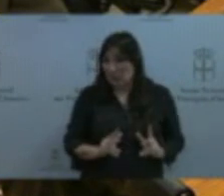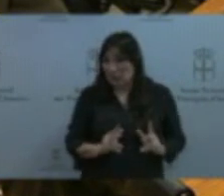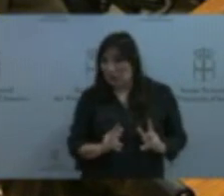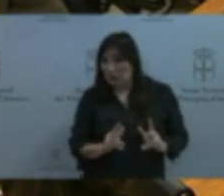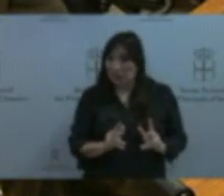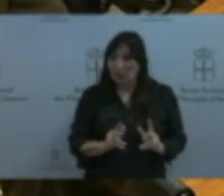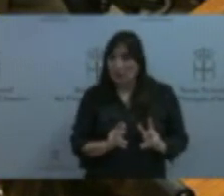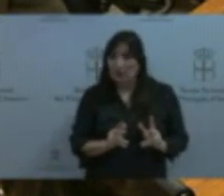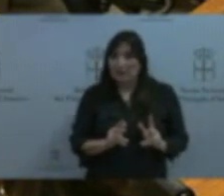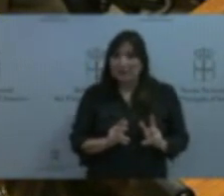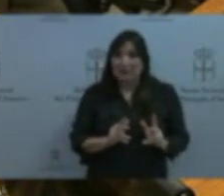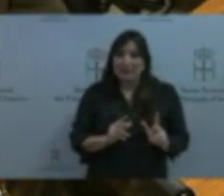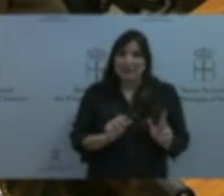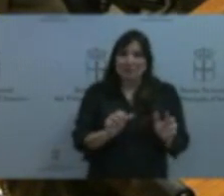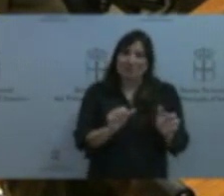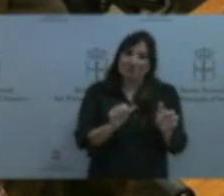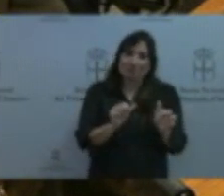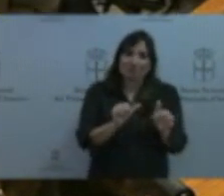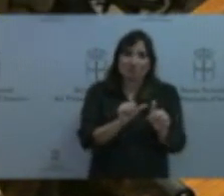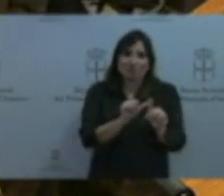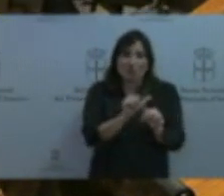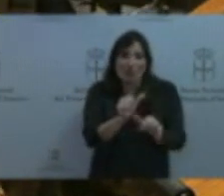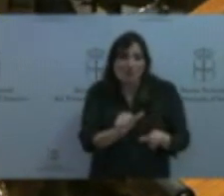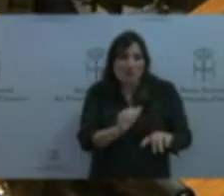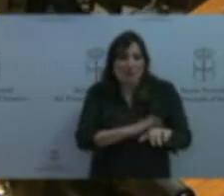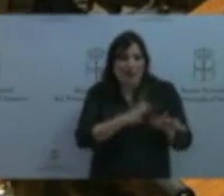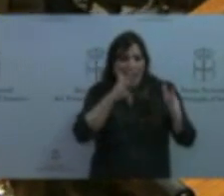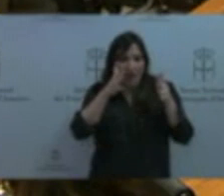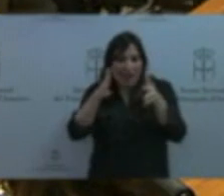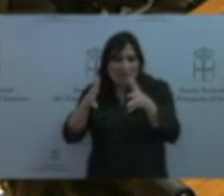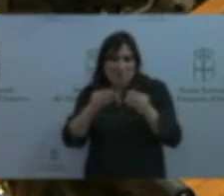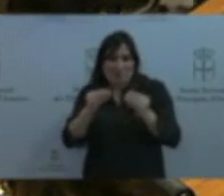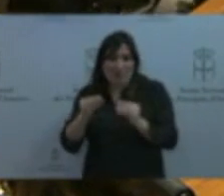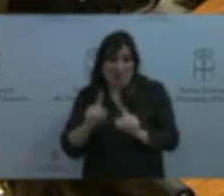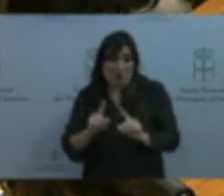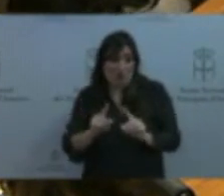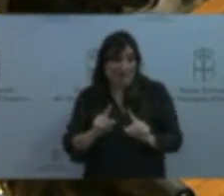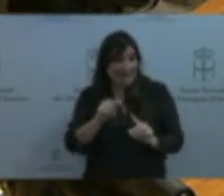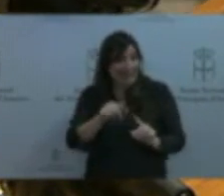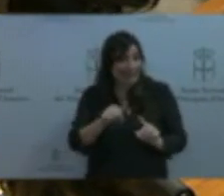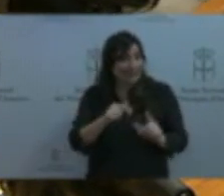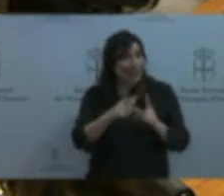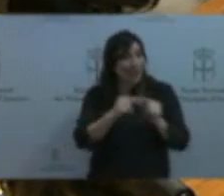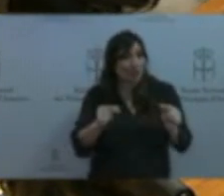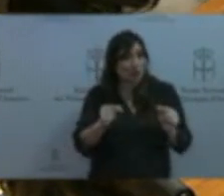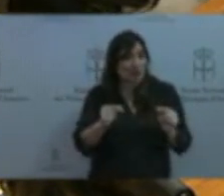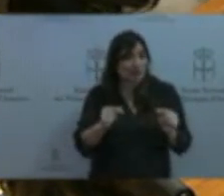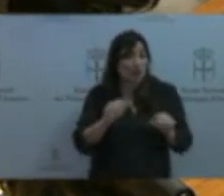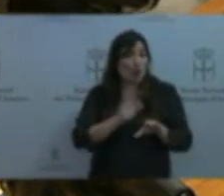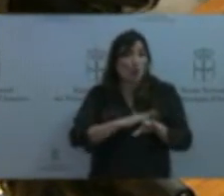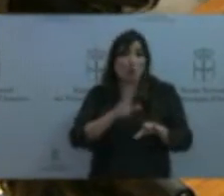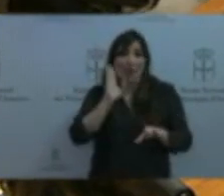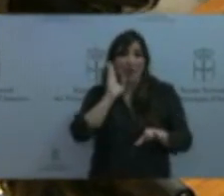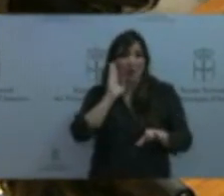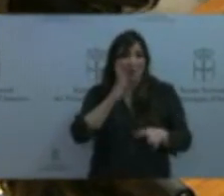poder abordar estos casos. La corrupción costó a Asturias muchos, cientos de miles de euros, millones incluso de euros. Y alguna responsabilidad